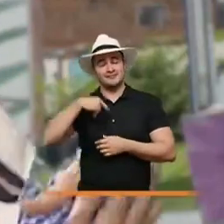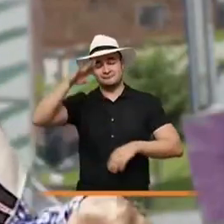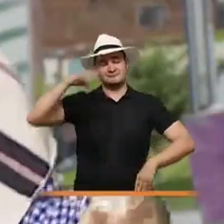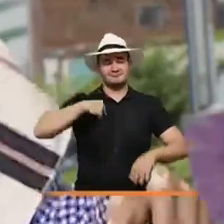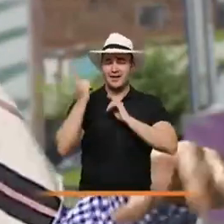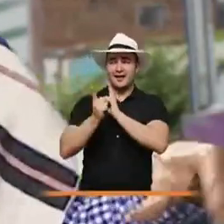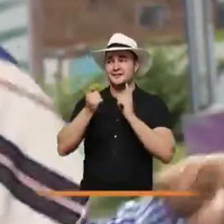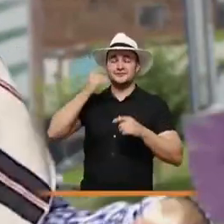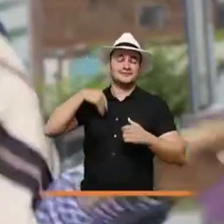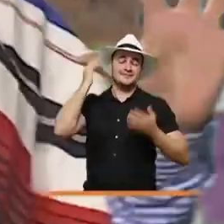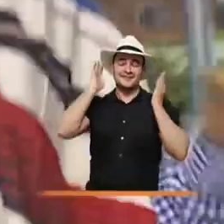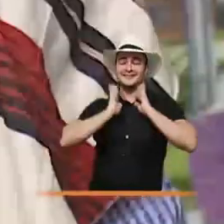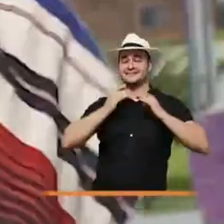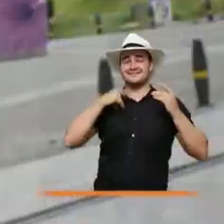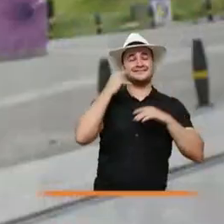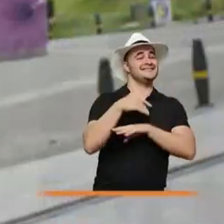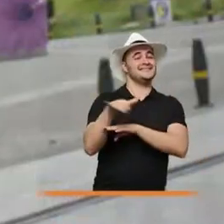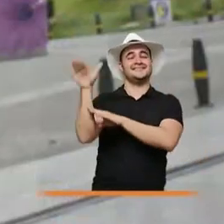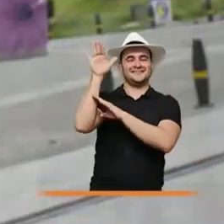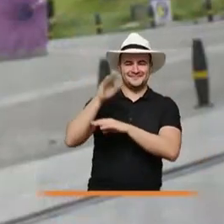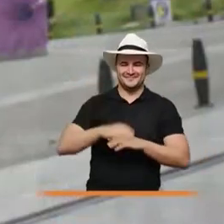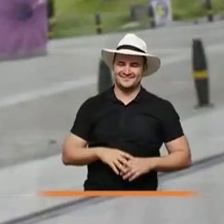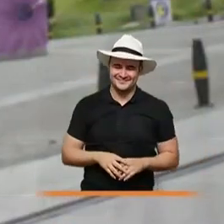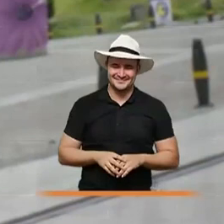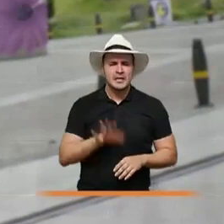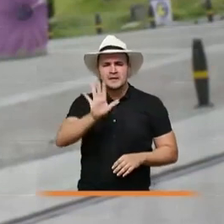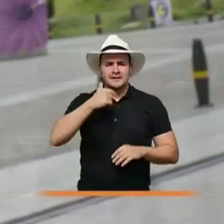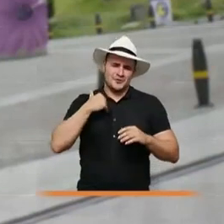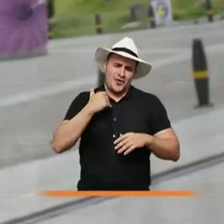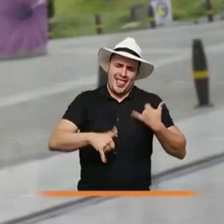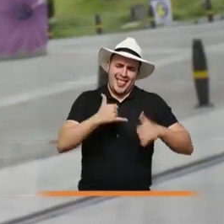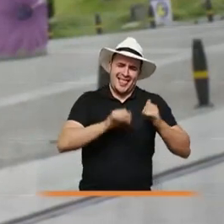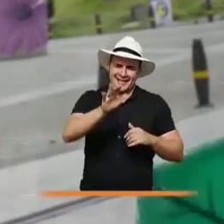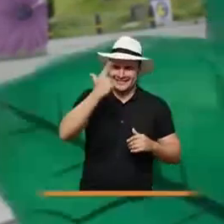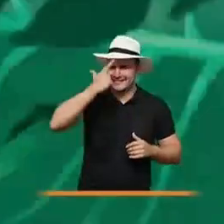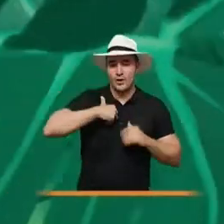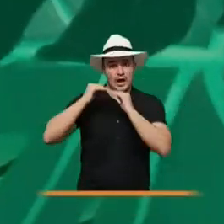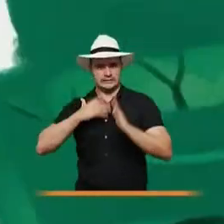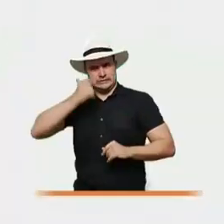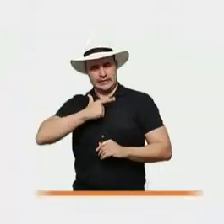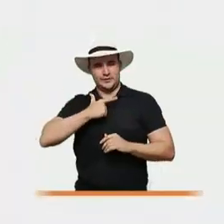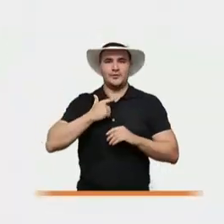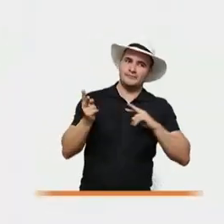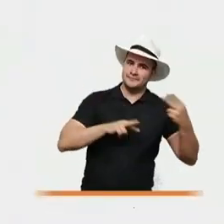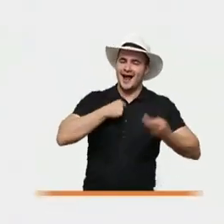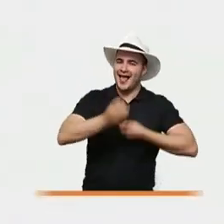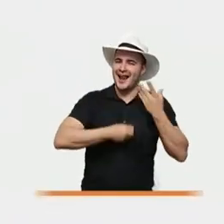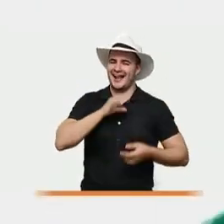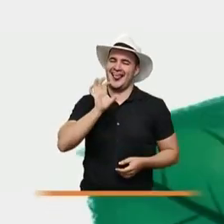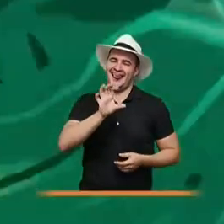estaba sumando no se paró firme yo soy llamar un chat no en la casa soy serio porque escribe 8 ponemos de mahler yo para poder descansar